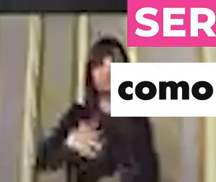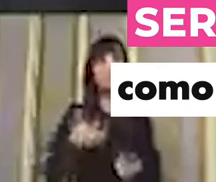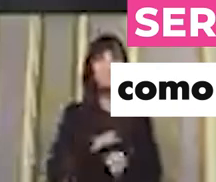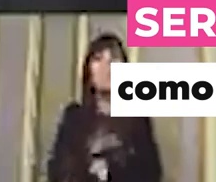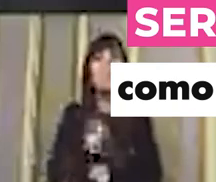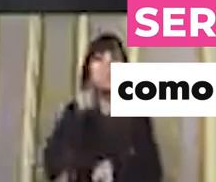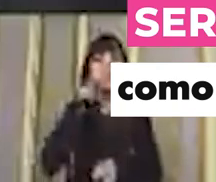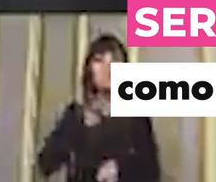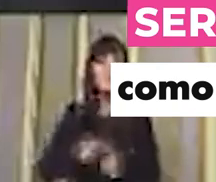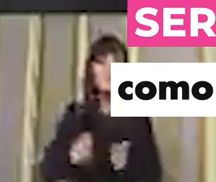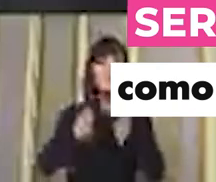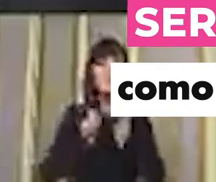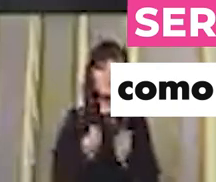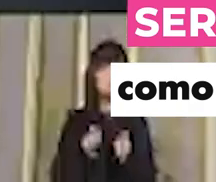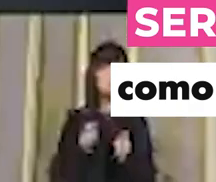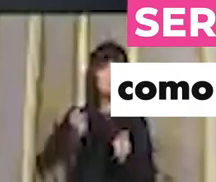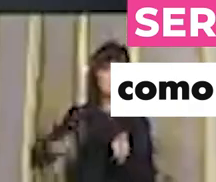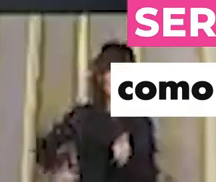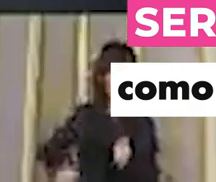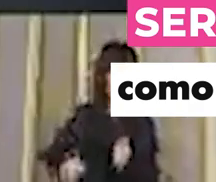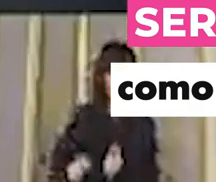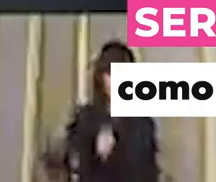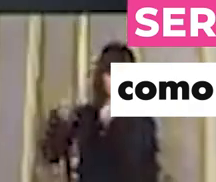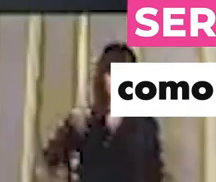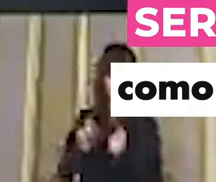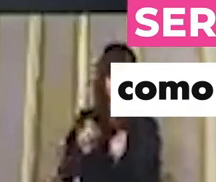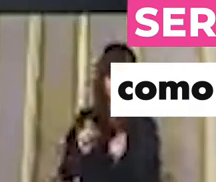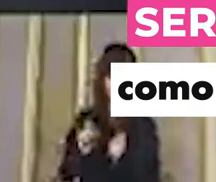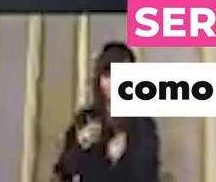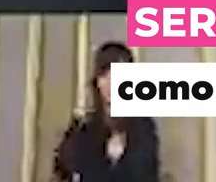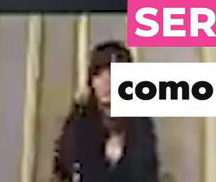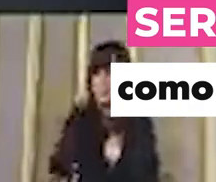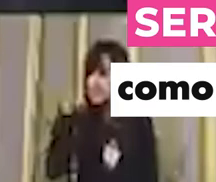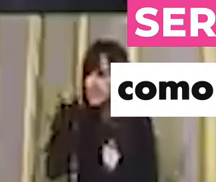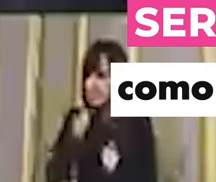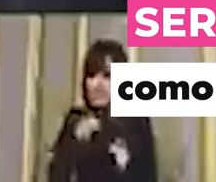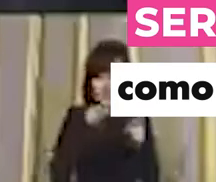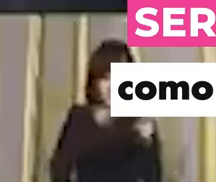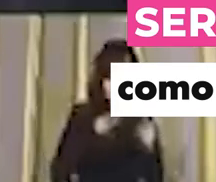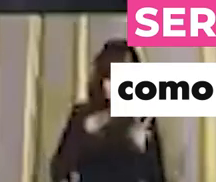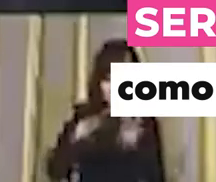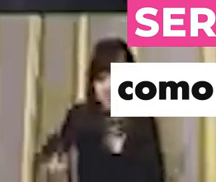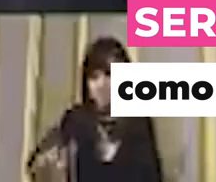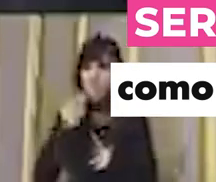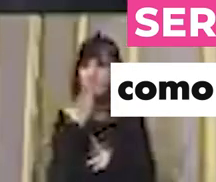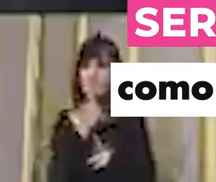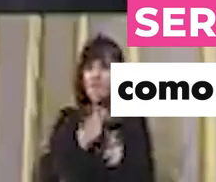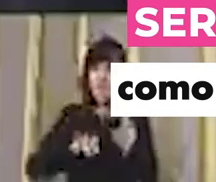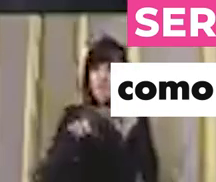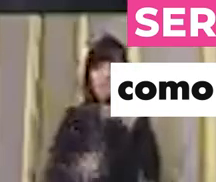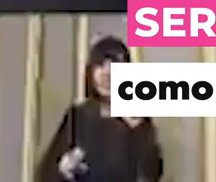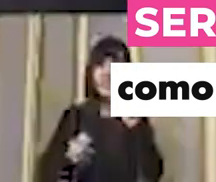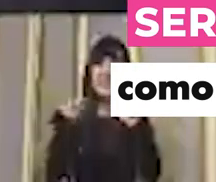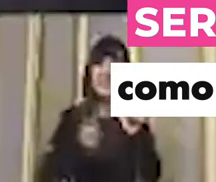protesta ante el Poder Legislativo y sus excompañeros. Esto alrededor de la 1:30 de la